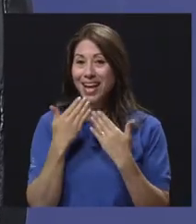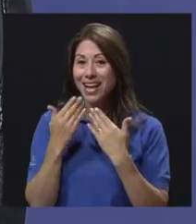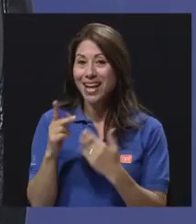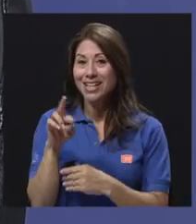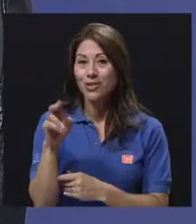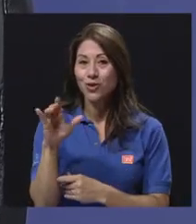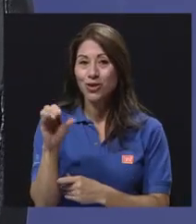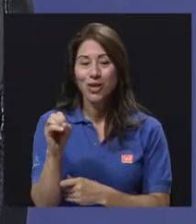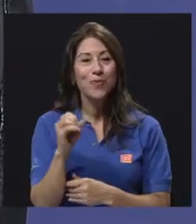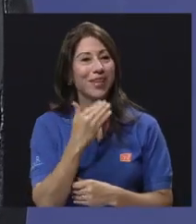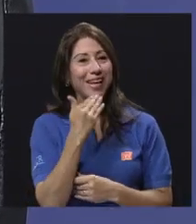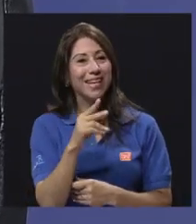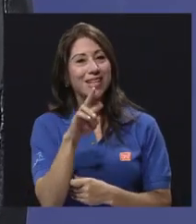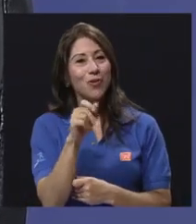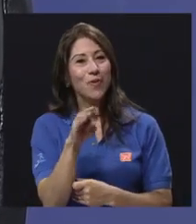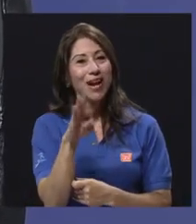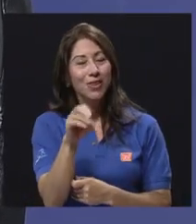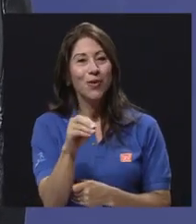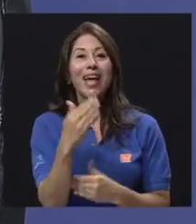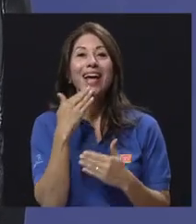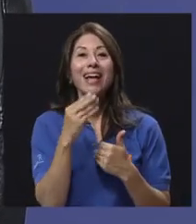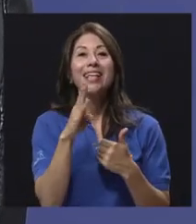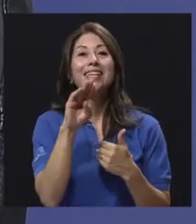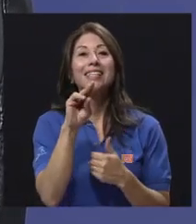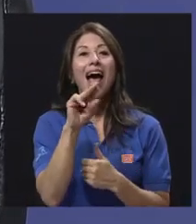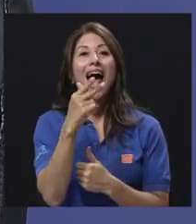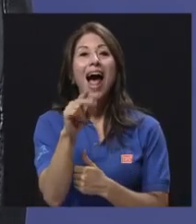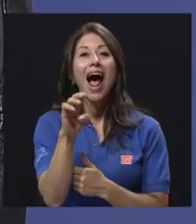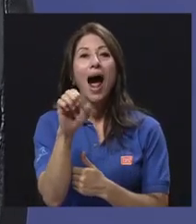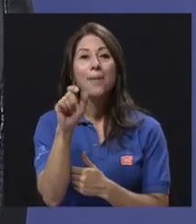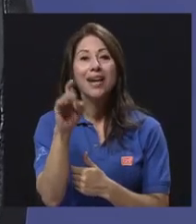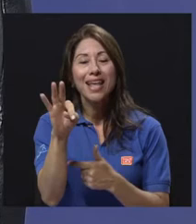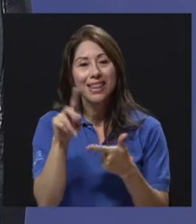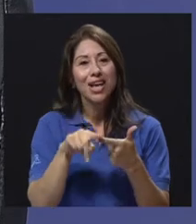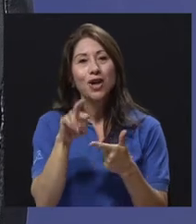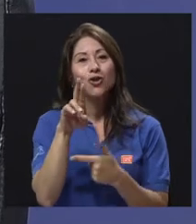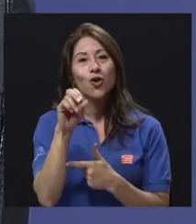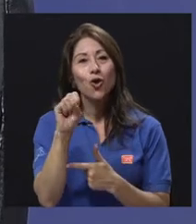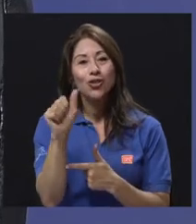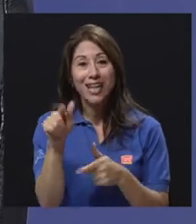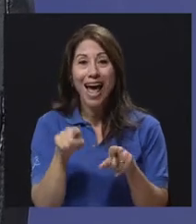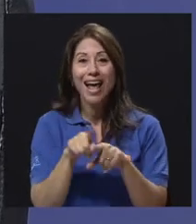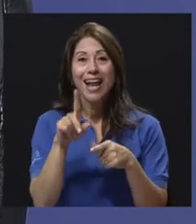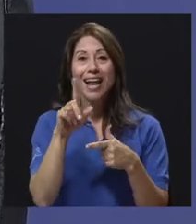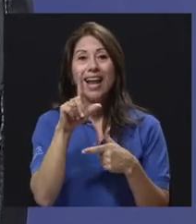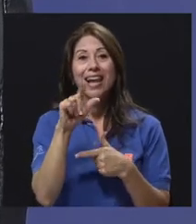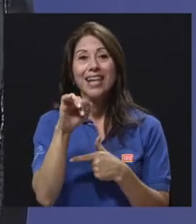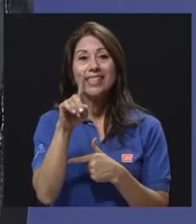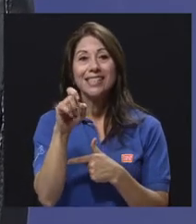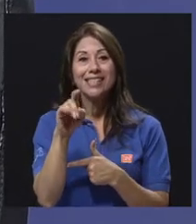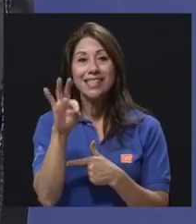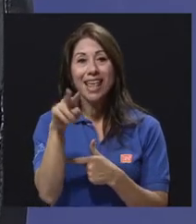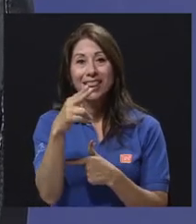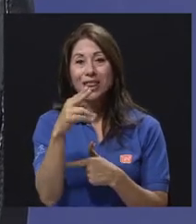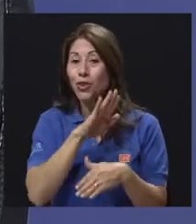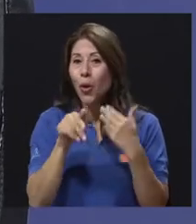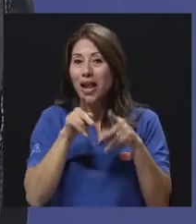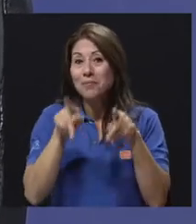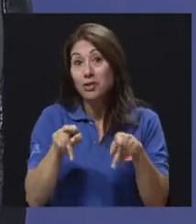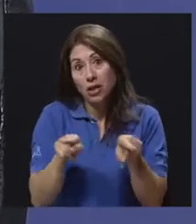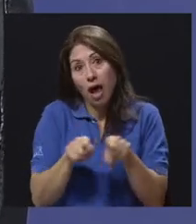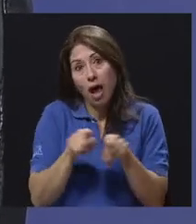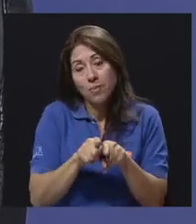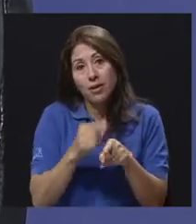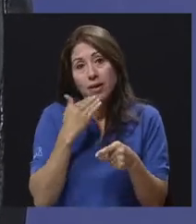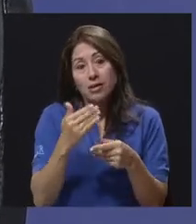Bueno, gracias, Roberto, y gracias a toda la gente, a Hamlet, a Rosa y a doña Lisette y a todos los que participaron en la producción. Y, por supuesto, a los 5 protagonistas,